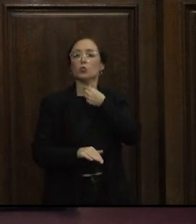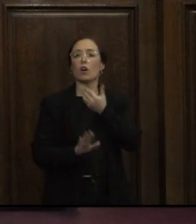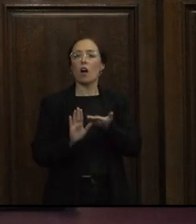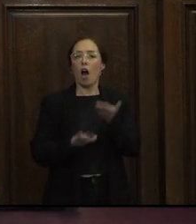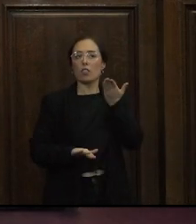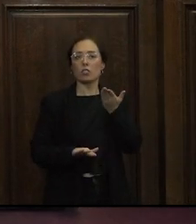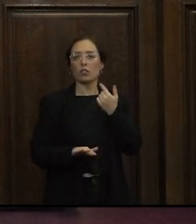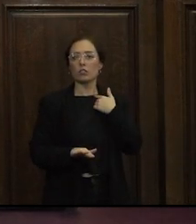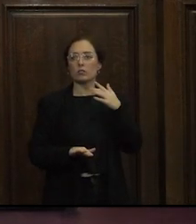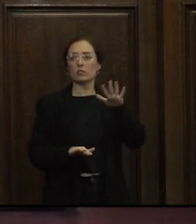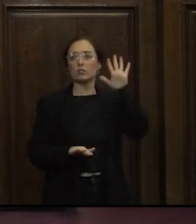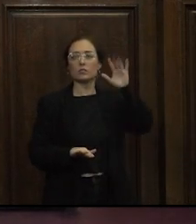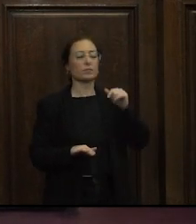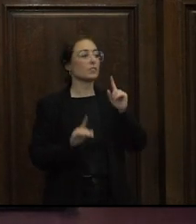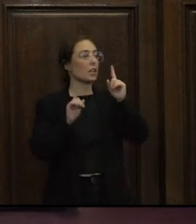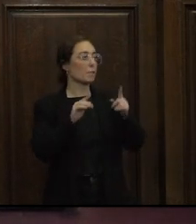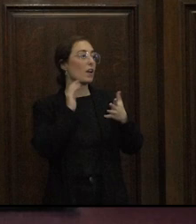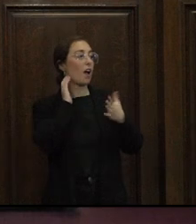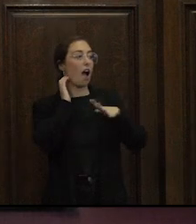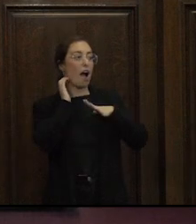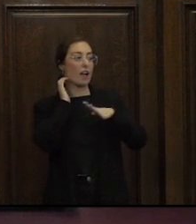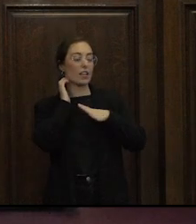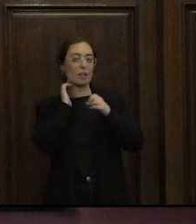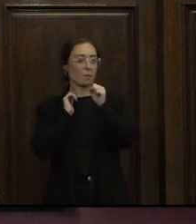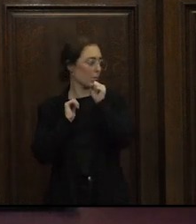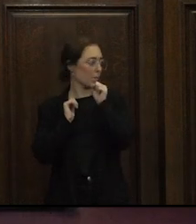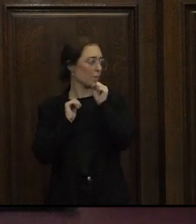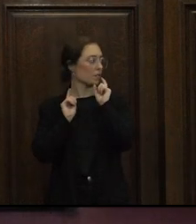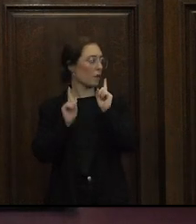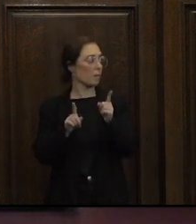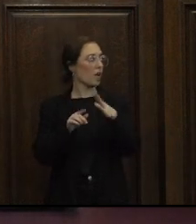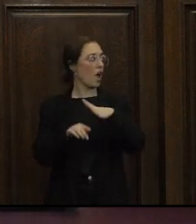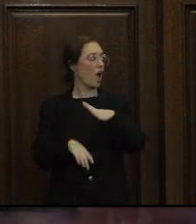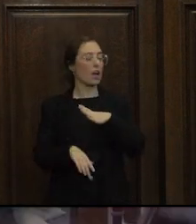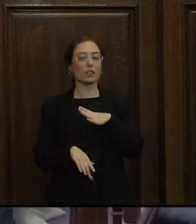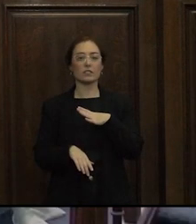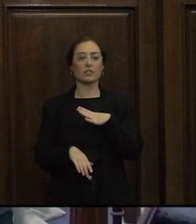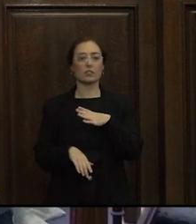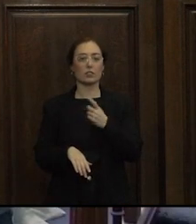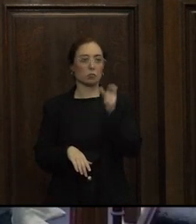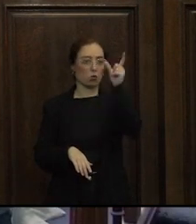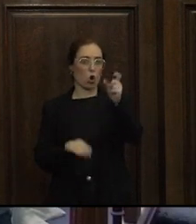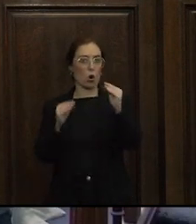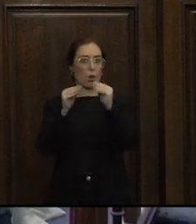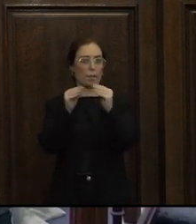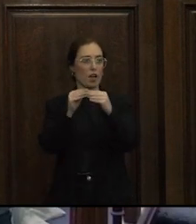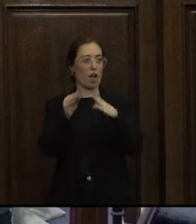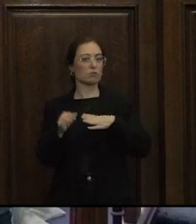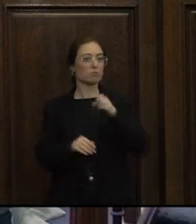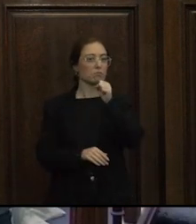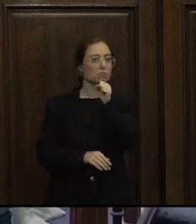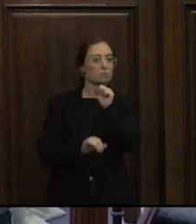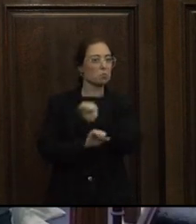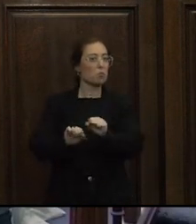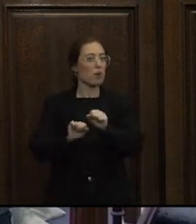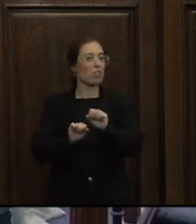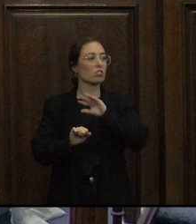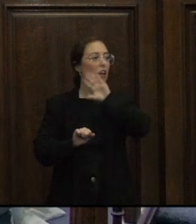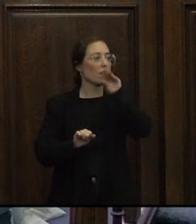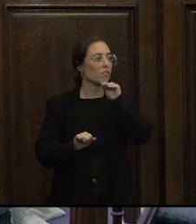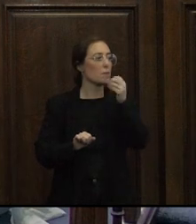comunicarse directamente. Sí, tenemos micrófono. Tenemos micrófono, sí, bien. Sí, la compañera está con el micrófono. Ah,